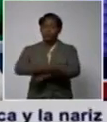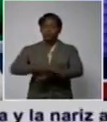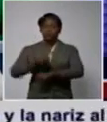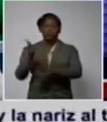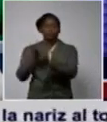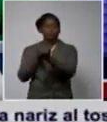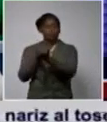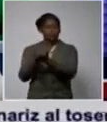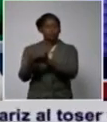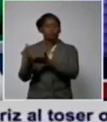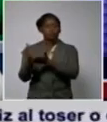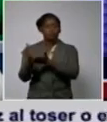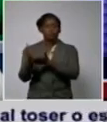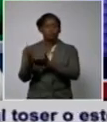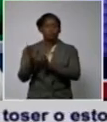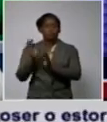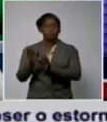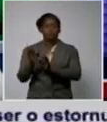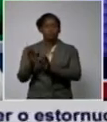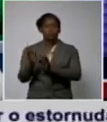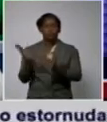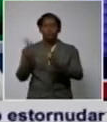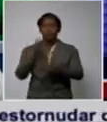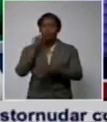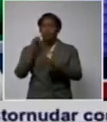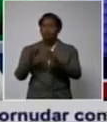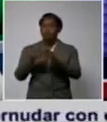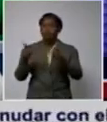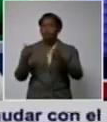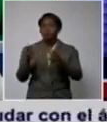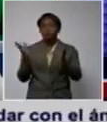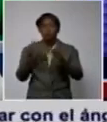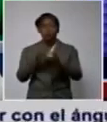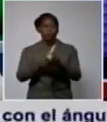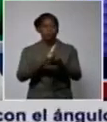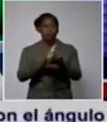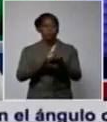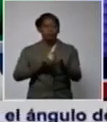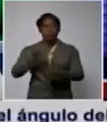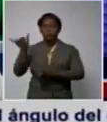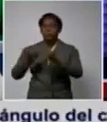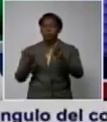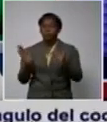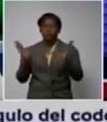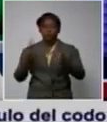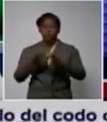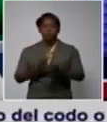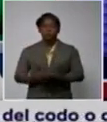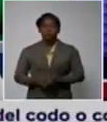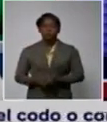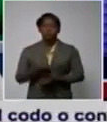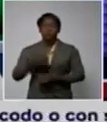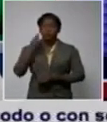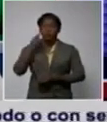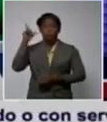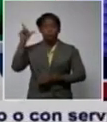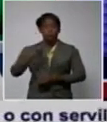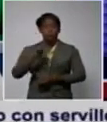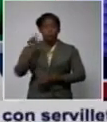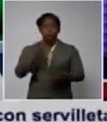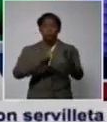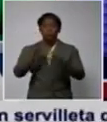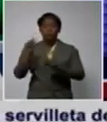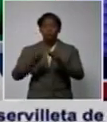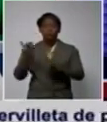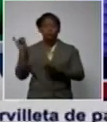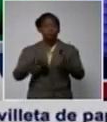no se ha incrementado más estos retornos. También ha disminuido mucho el número de casos confirmados en